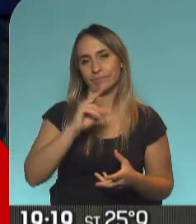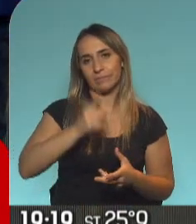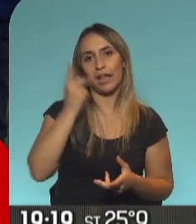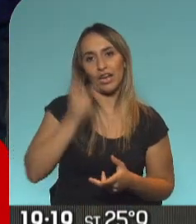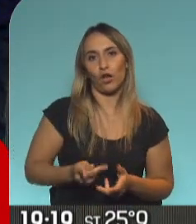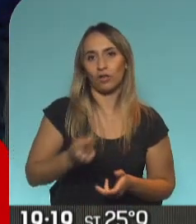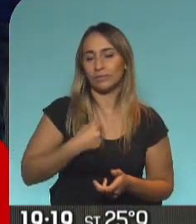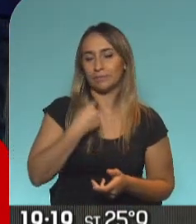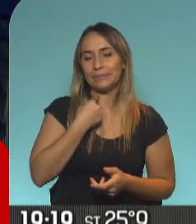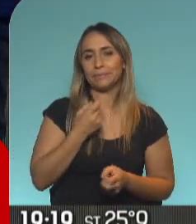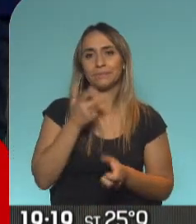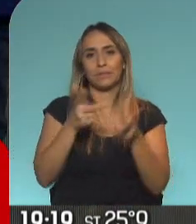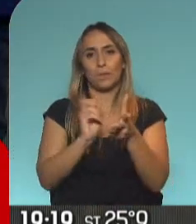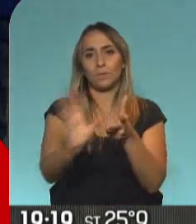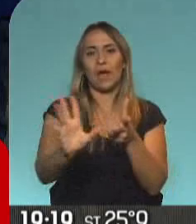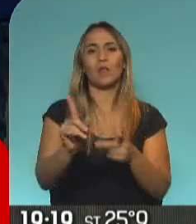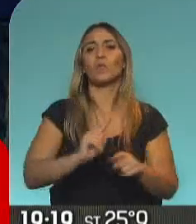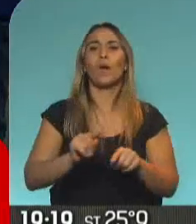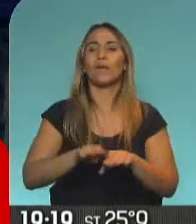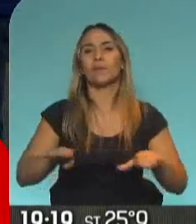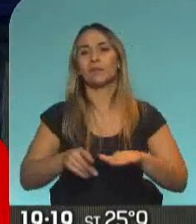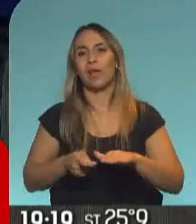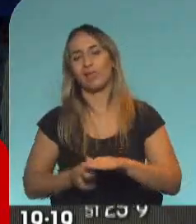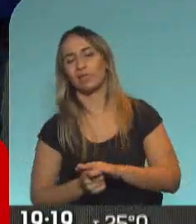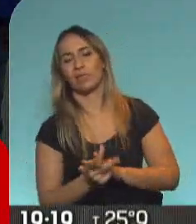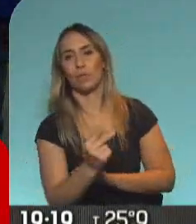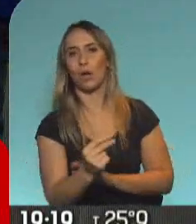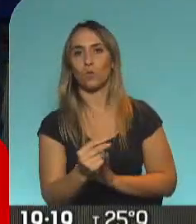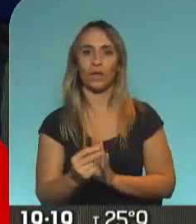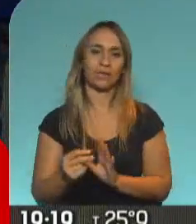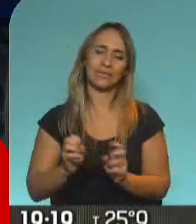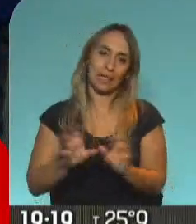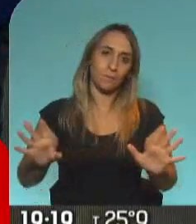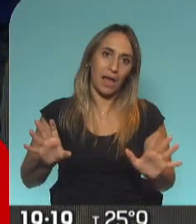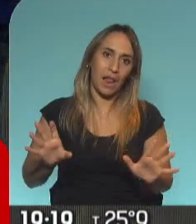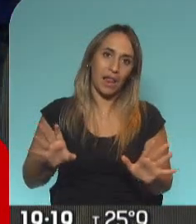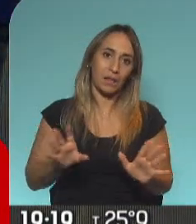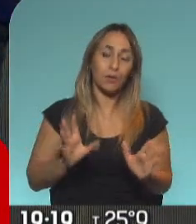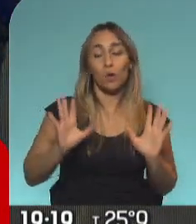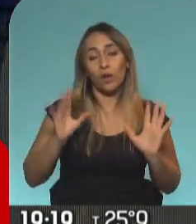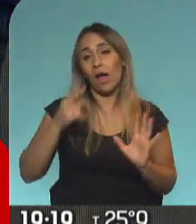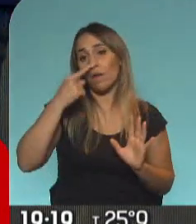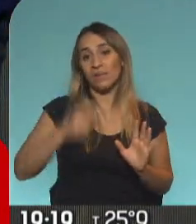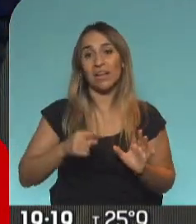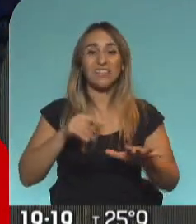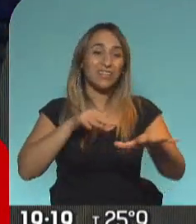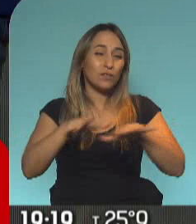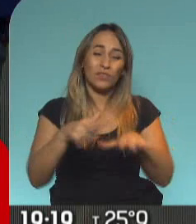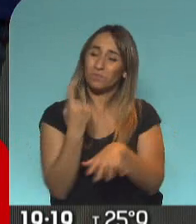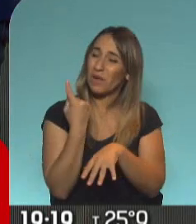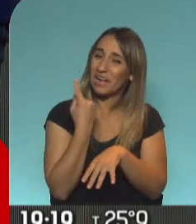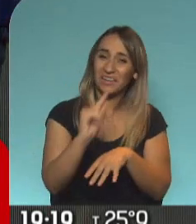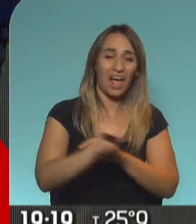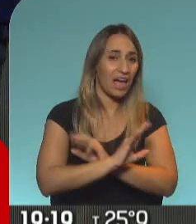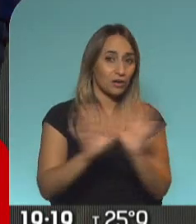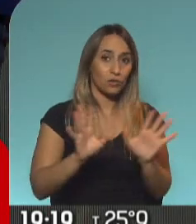que no era por debajo de la mesa, que en todo caso era poco ético según su lectura, pero bueno, finalmente la situación más extraña que se vivió a partir